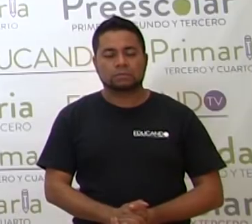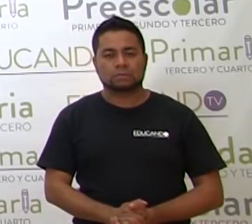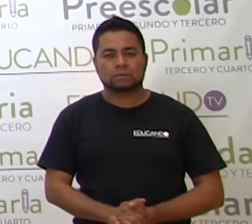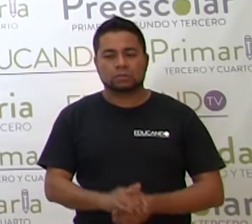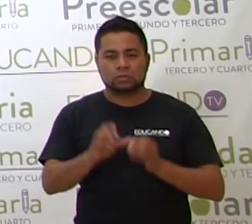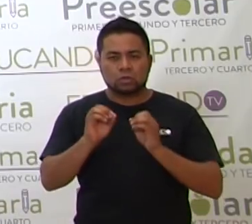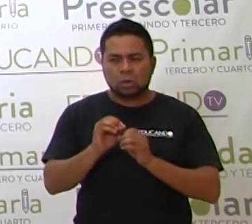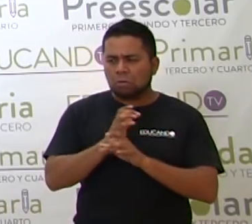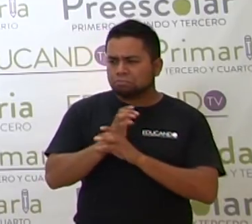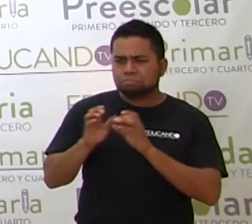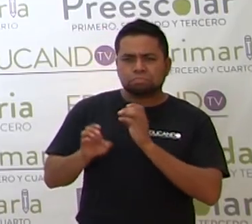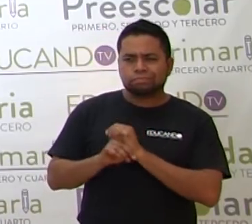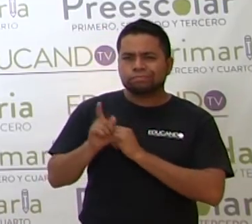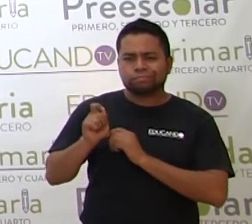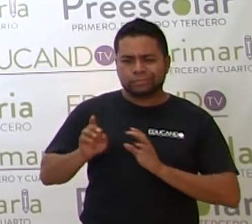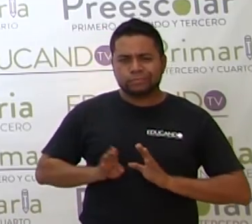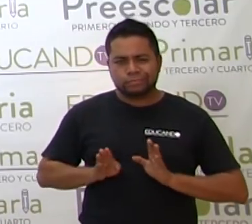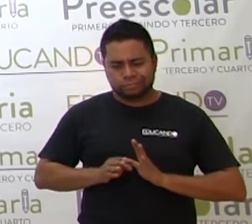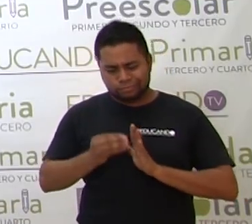o cosas. Bien,